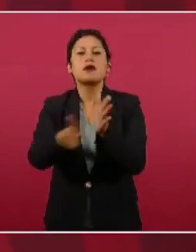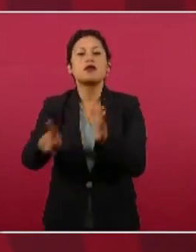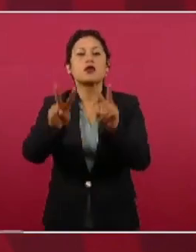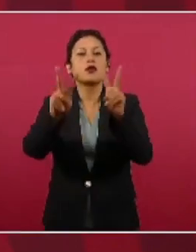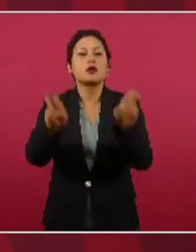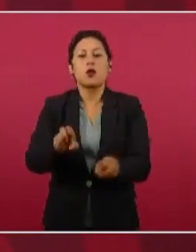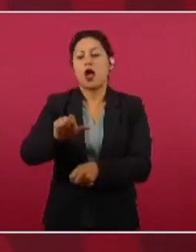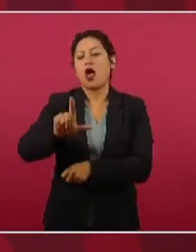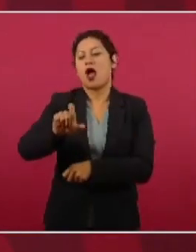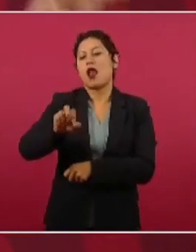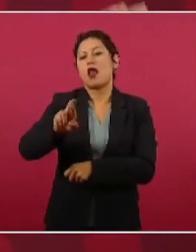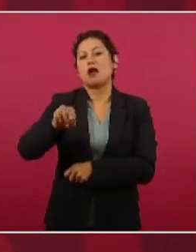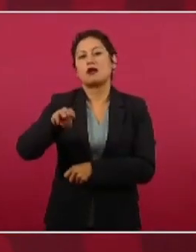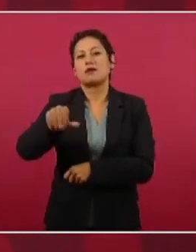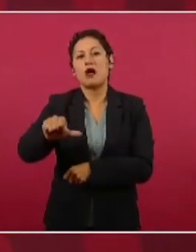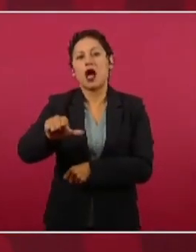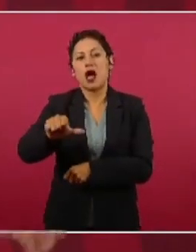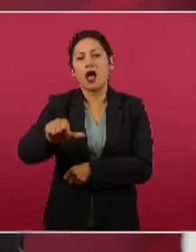pero ahora ya